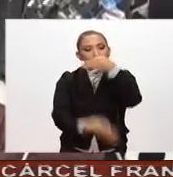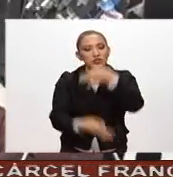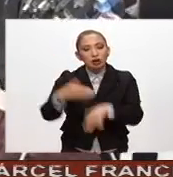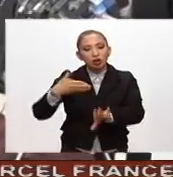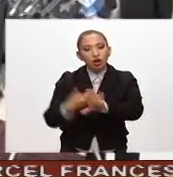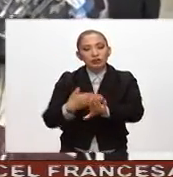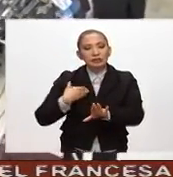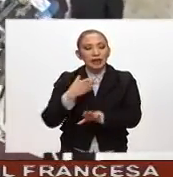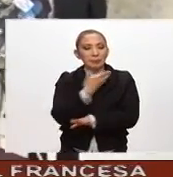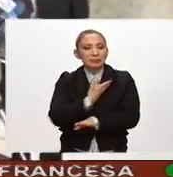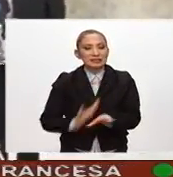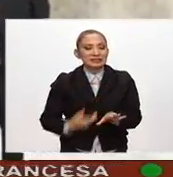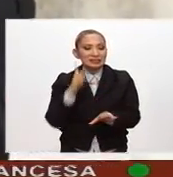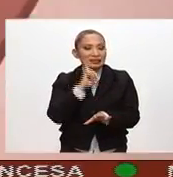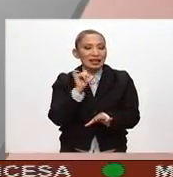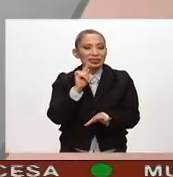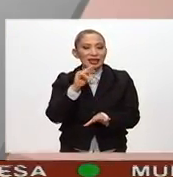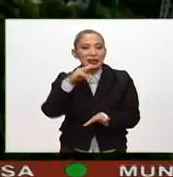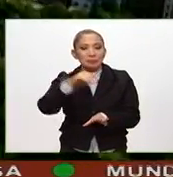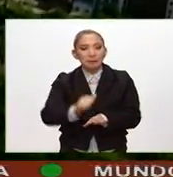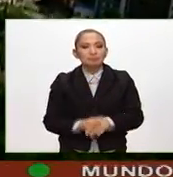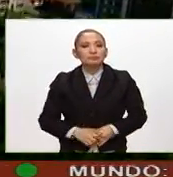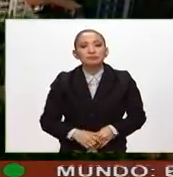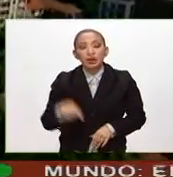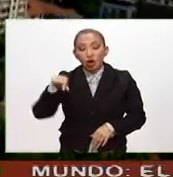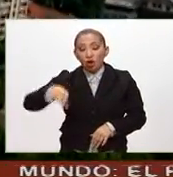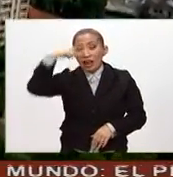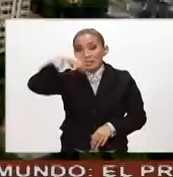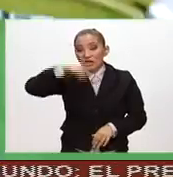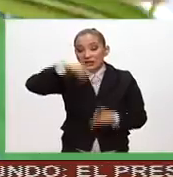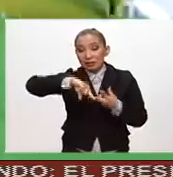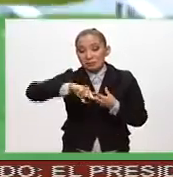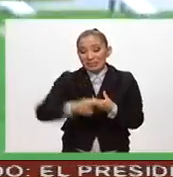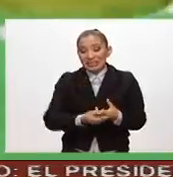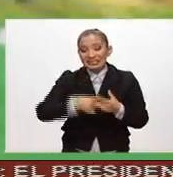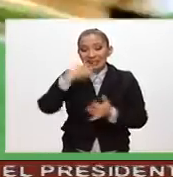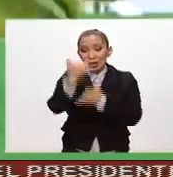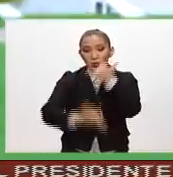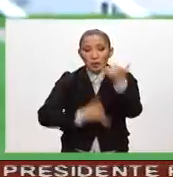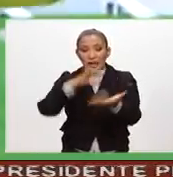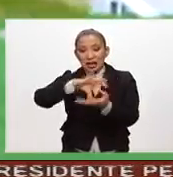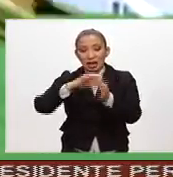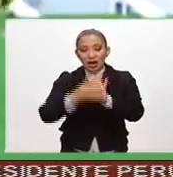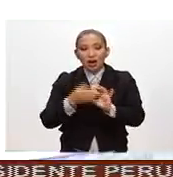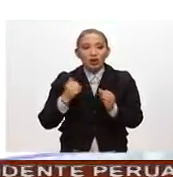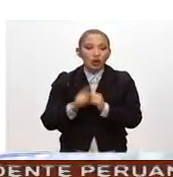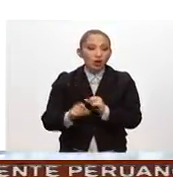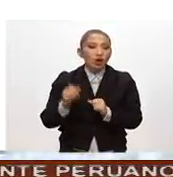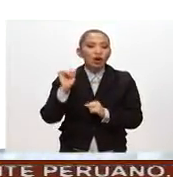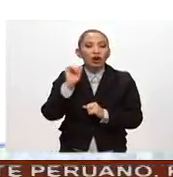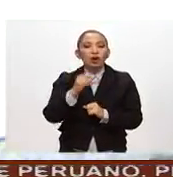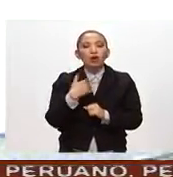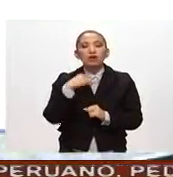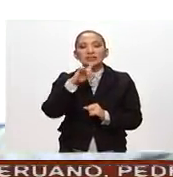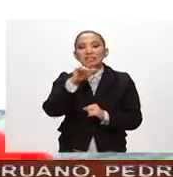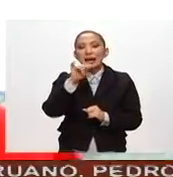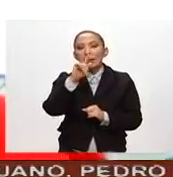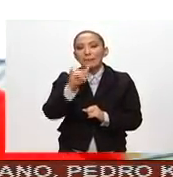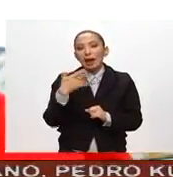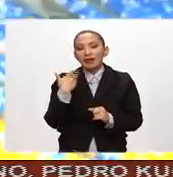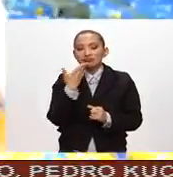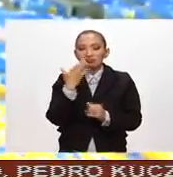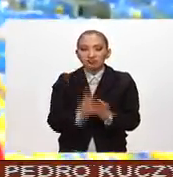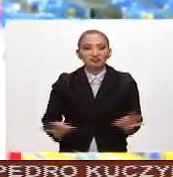político en contra de Dilma Rousseff. Y esta noche se inaugura, al ritmo de la chica de Ipanema, la justa deportiva